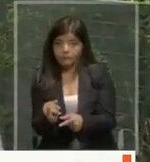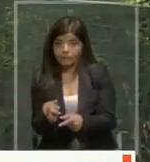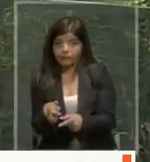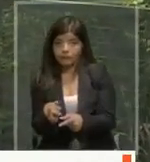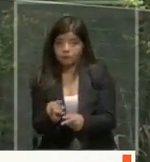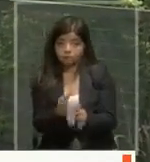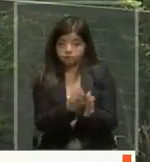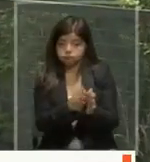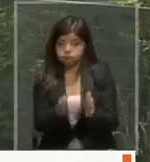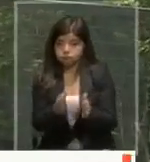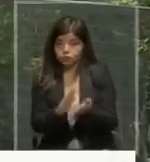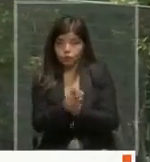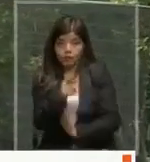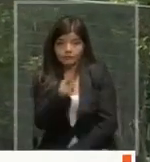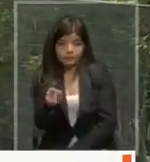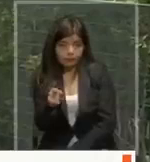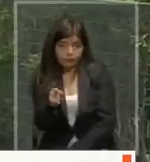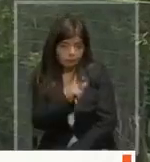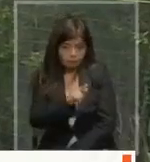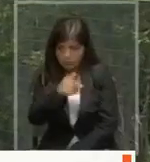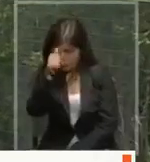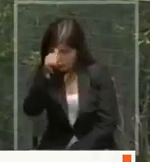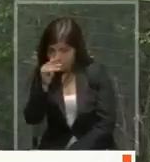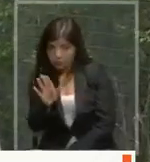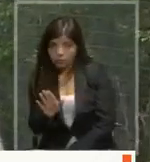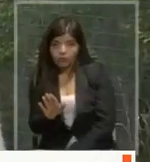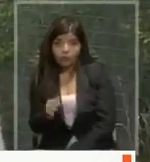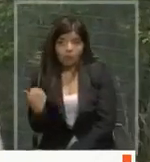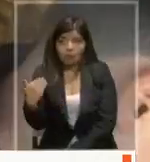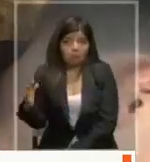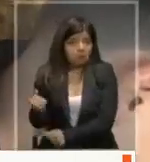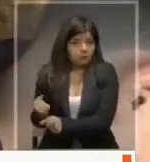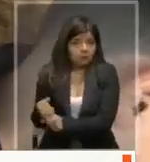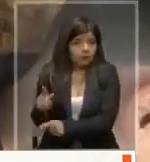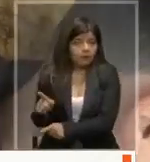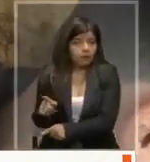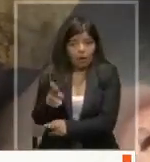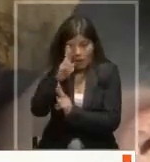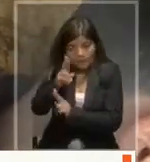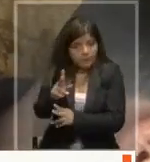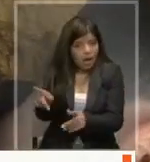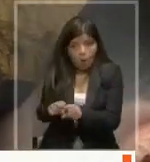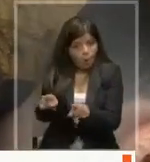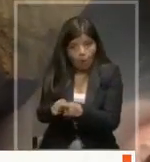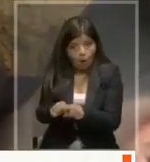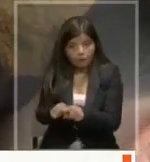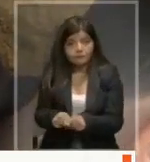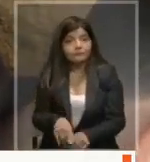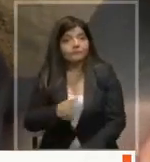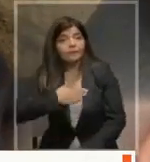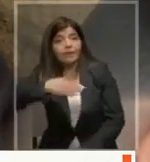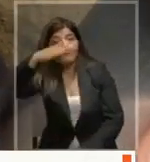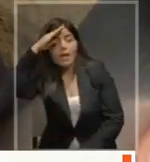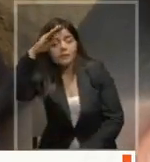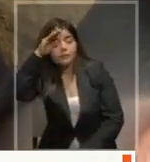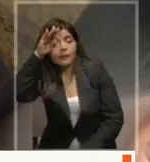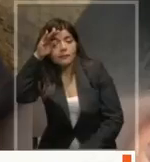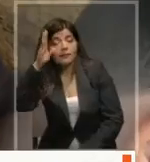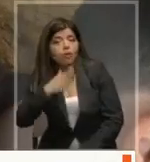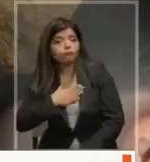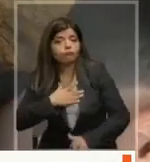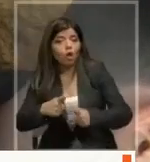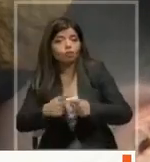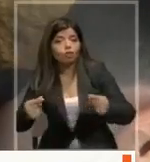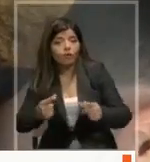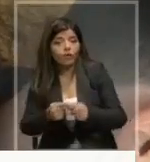de lunes a domingo, pues, independientemente de lo que haga el joven. Pues. Hablo de mi experiencia, tengo un sobrino que estudia en Concepción y él vive en